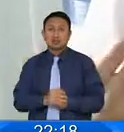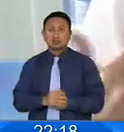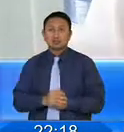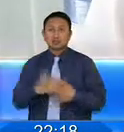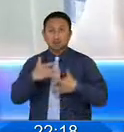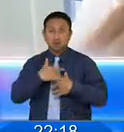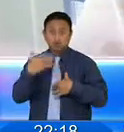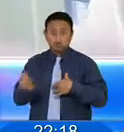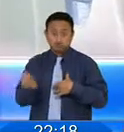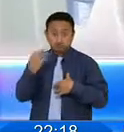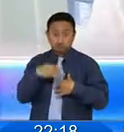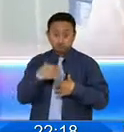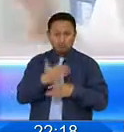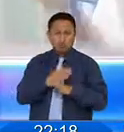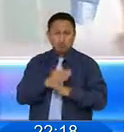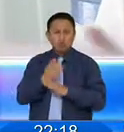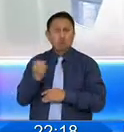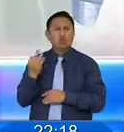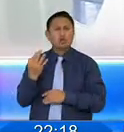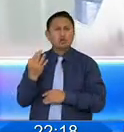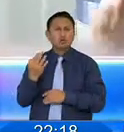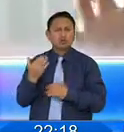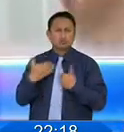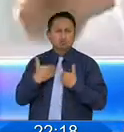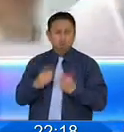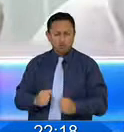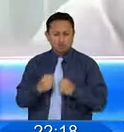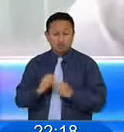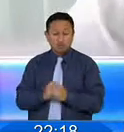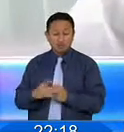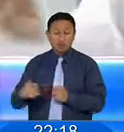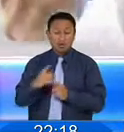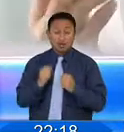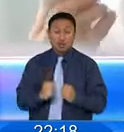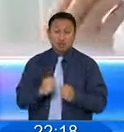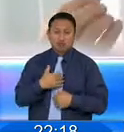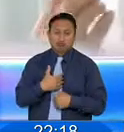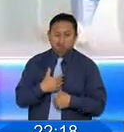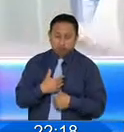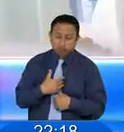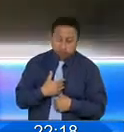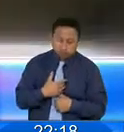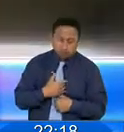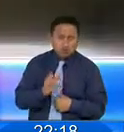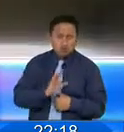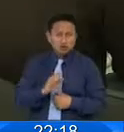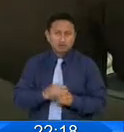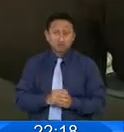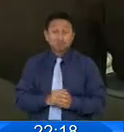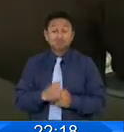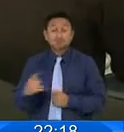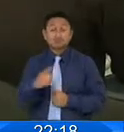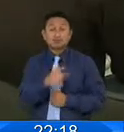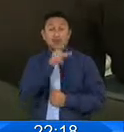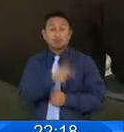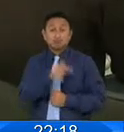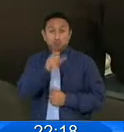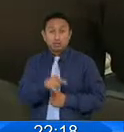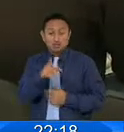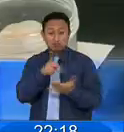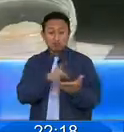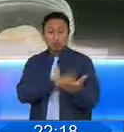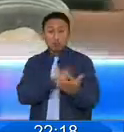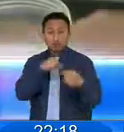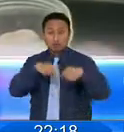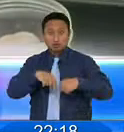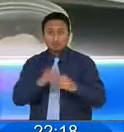contagio, ¿cuánto me protege? Y que no caigan en severidad de la patología. Los ciudadanos que se vincularon al proyecto